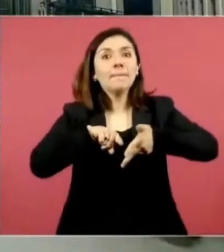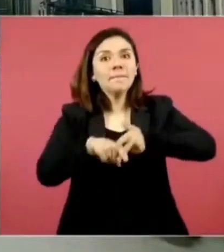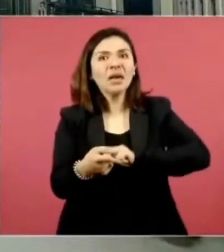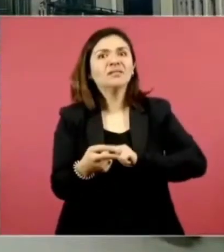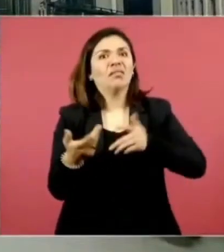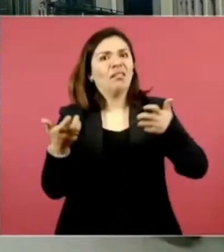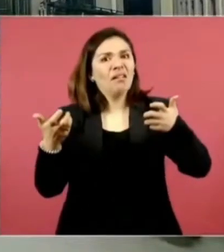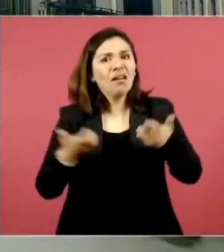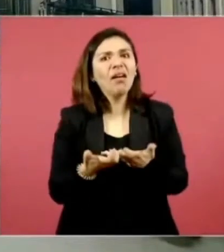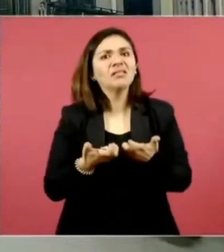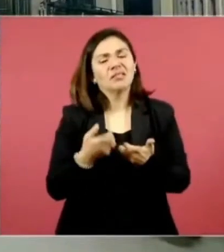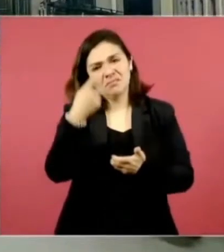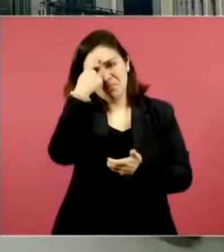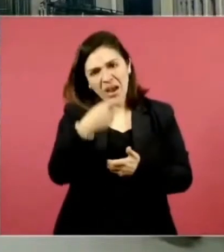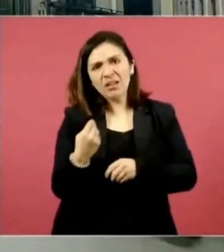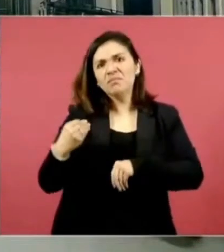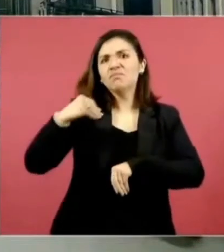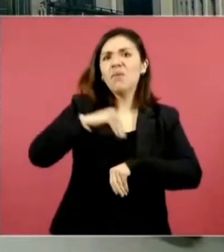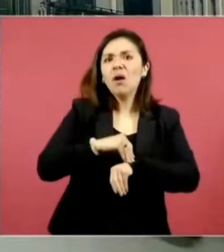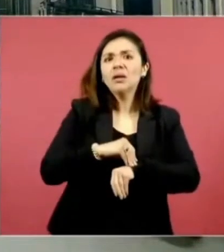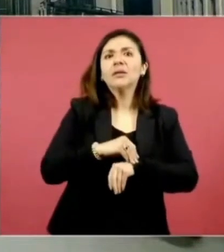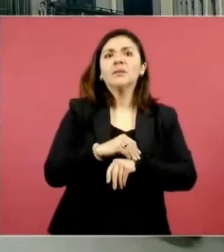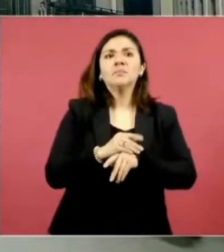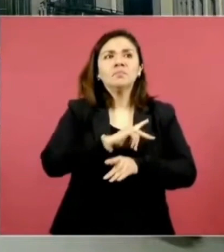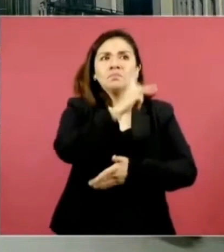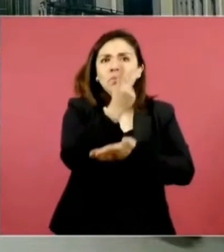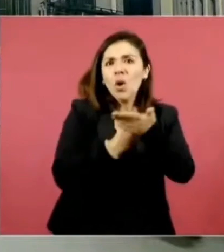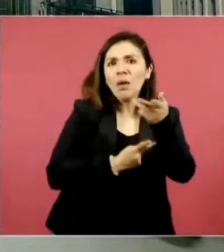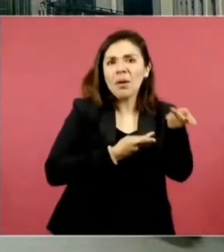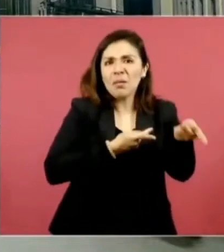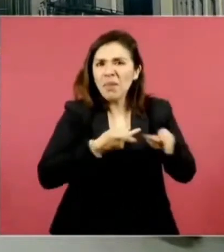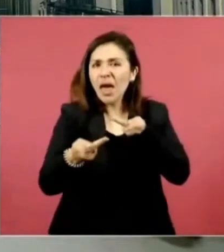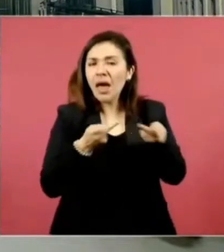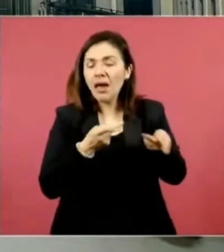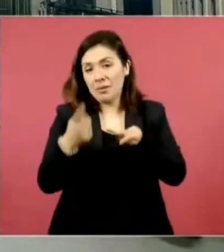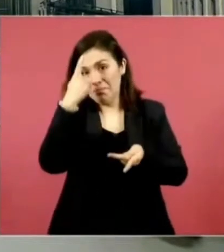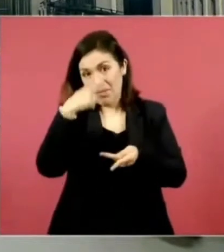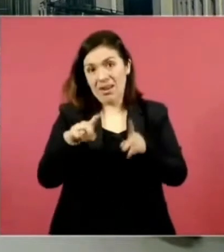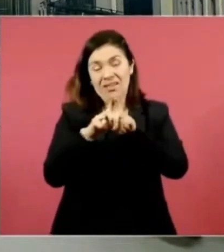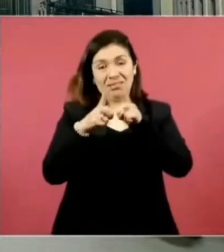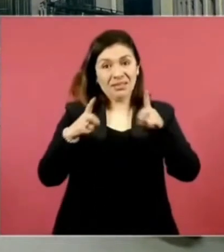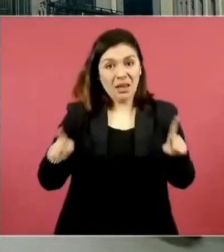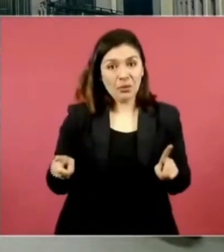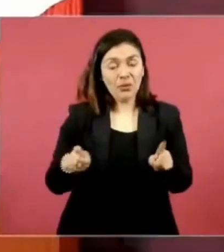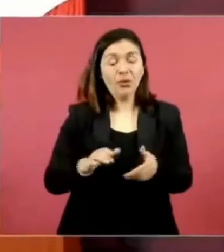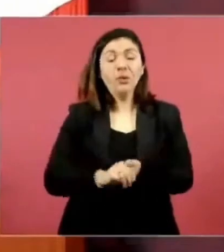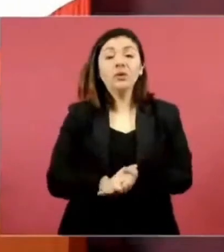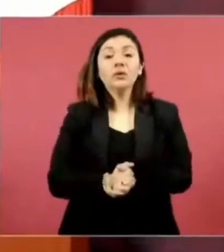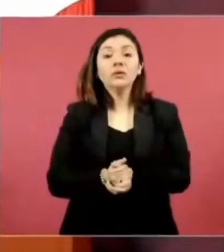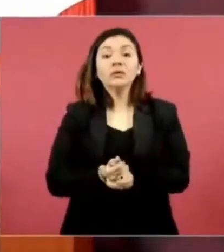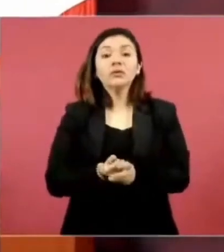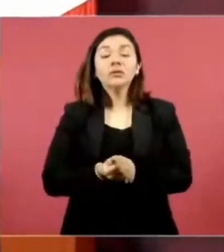a poner en marcha todo el plan de desarrollo.